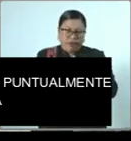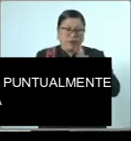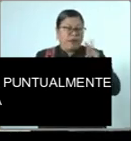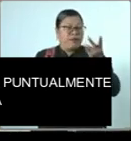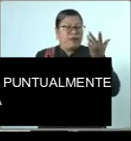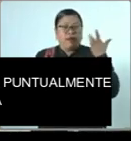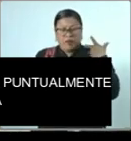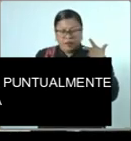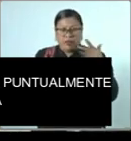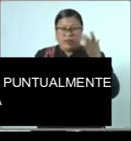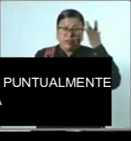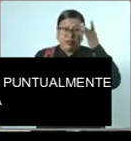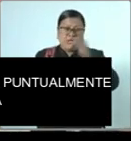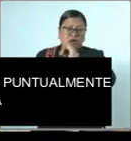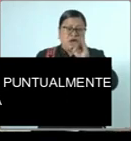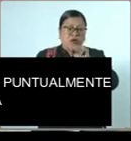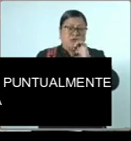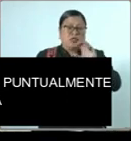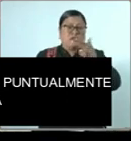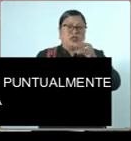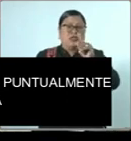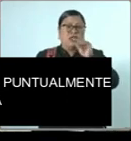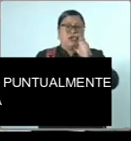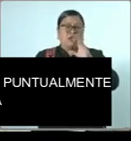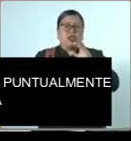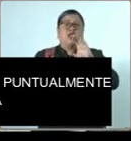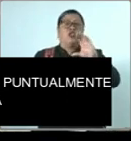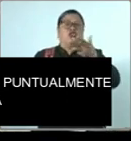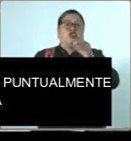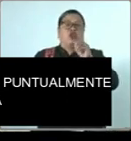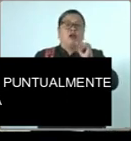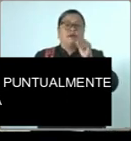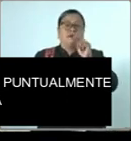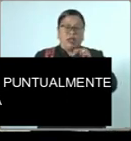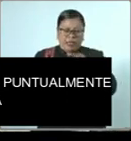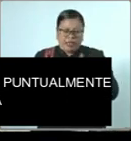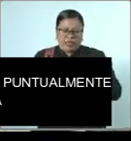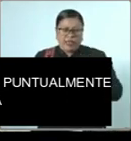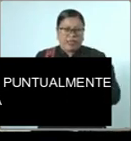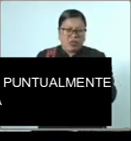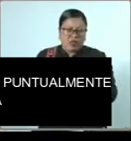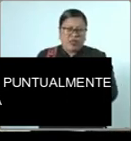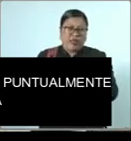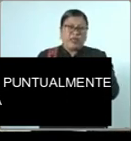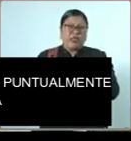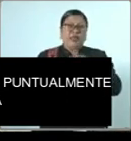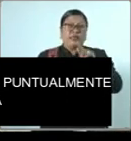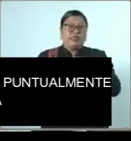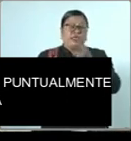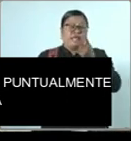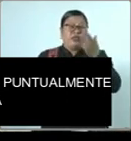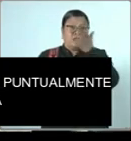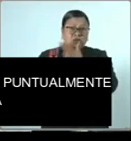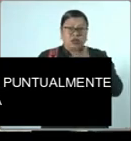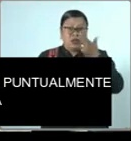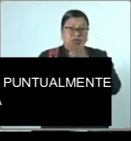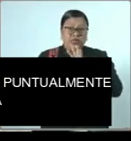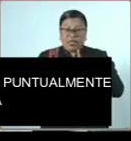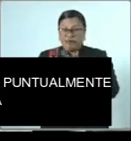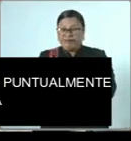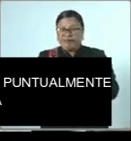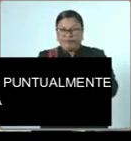Papaloapan también, en San José Chiltepec, el puente de Arroyo Chuapan, como usted sabe, tenía 72 horas de que se había